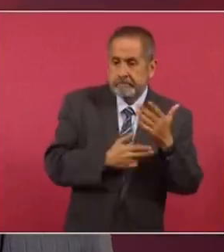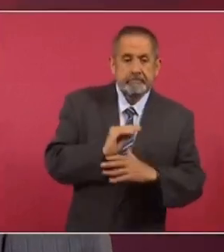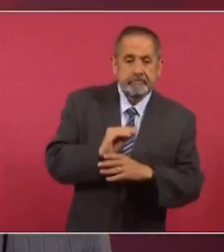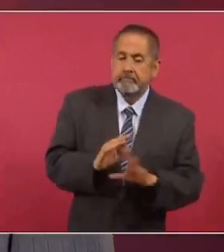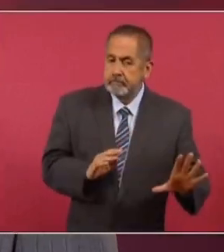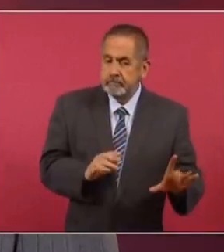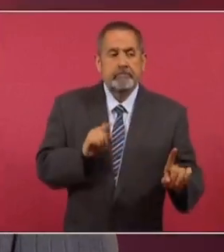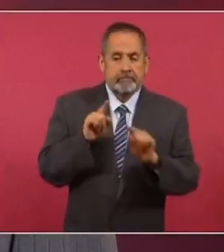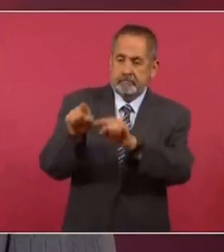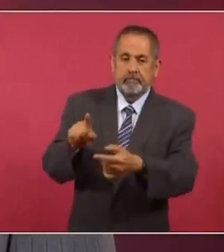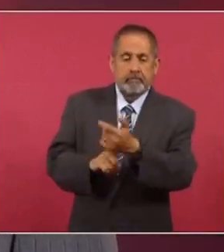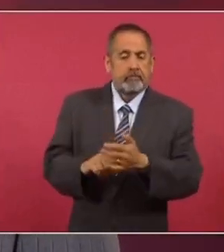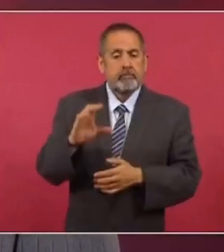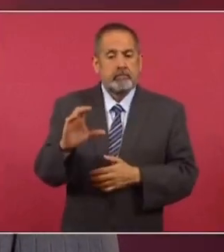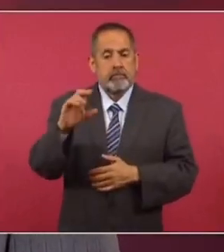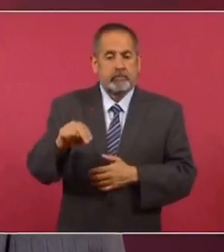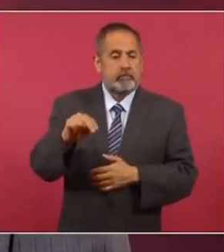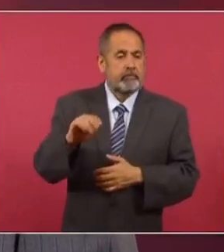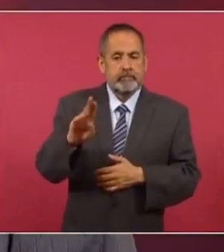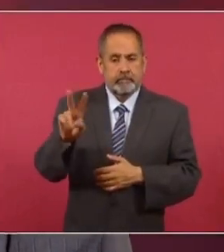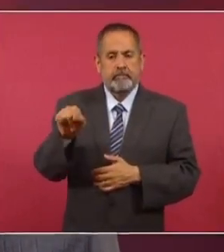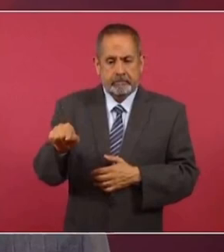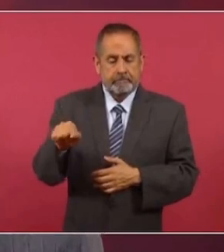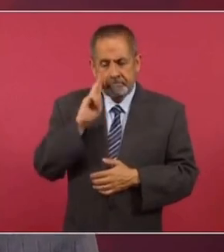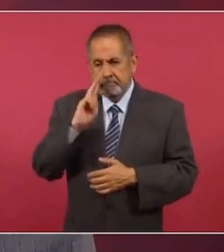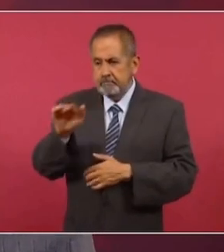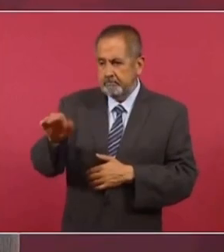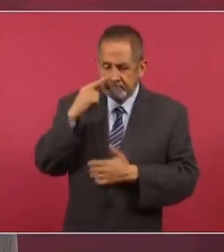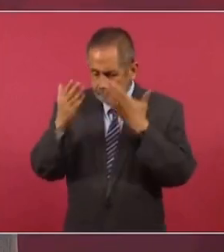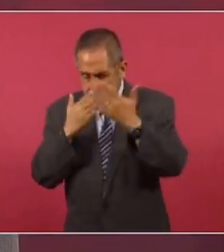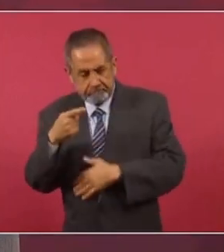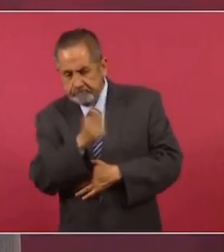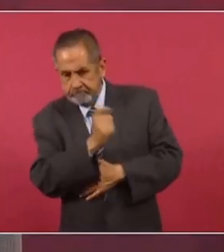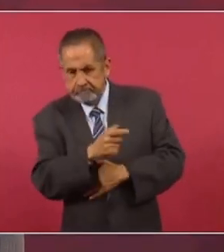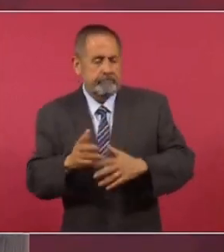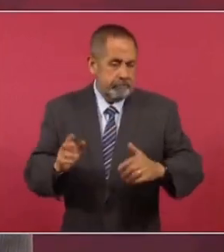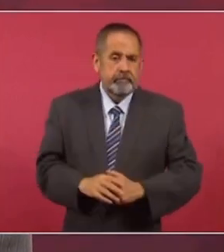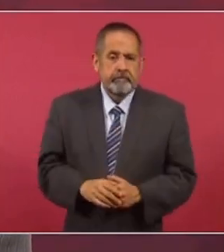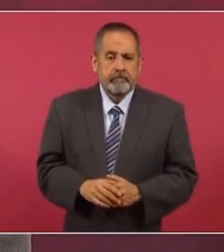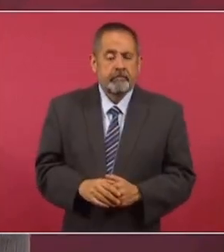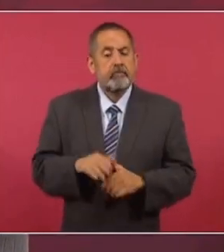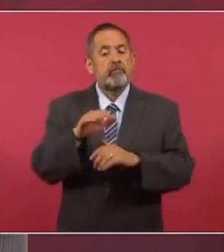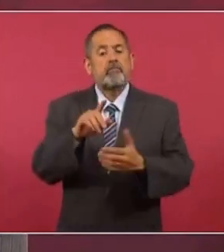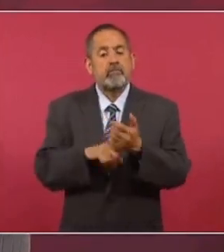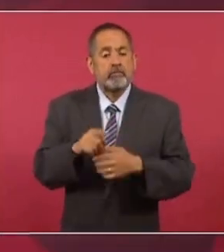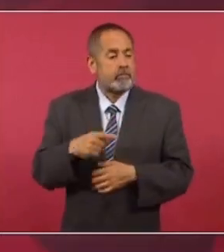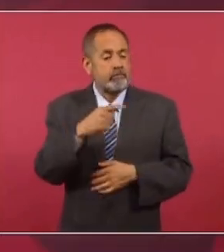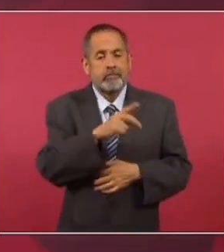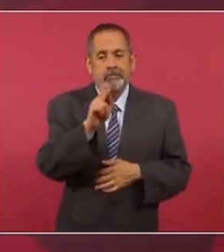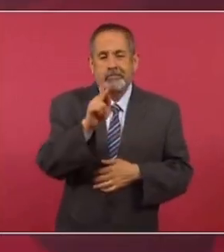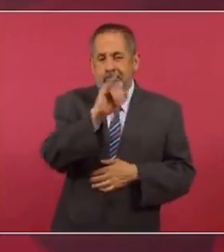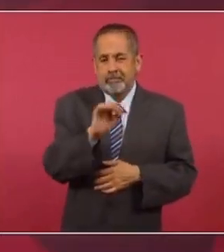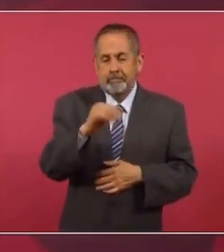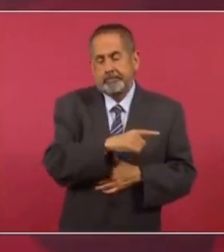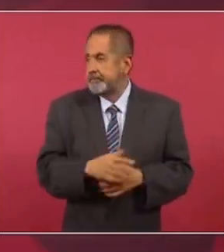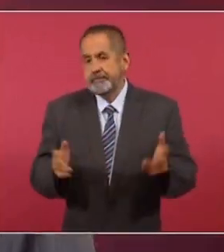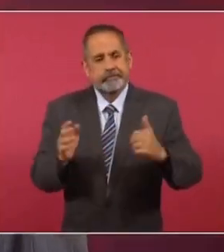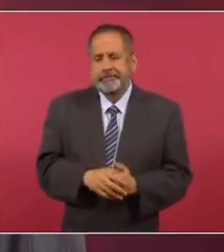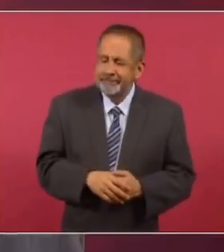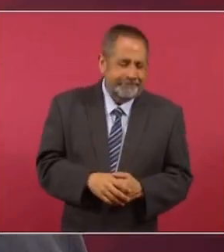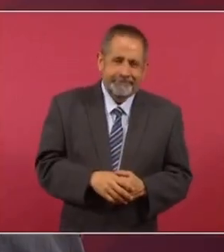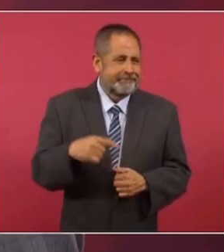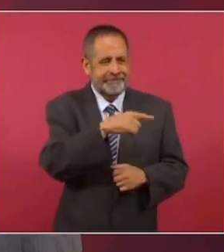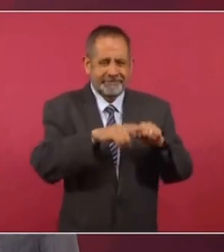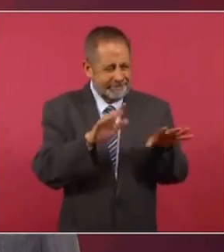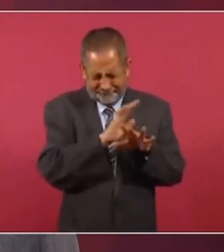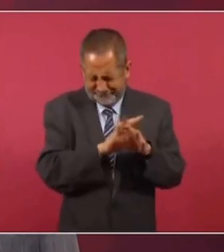Eso lo tiene que ver la Comisión Nacional Bancaria y de Valores. Eso lo vamos a revisar. Y en lo que corresponde al Poder Judicial, pues se necesita también